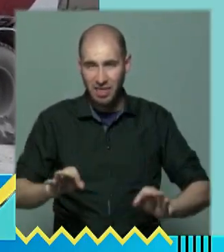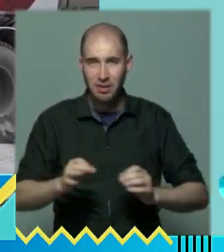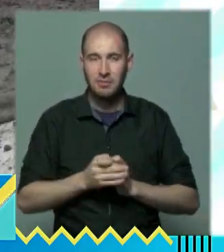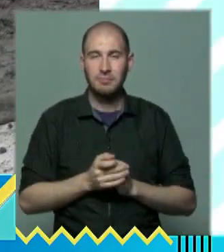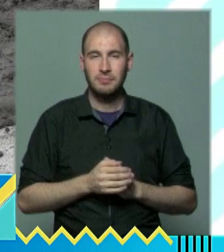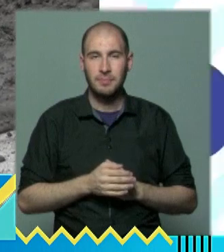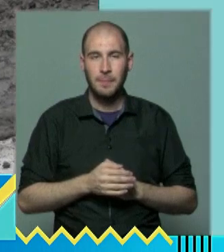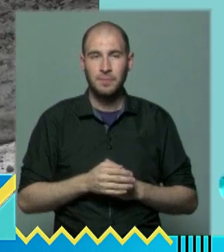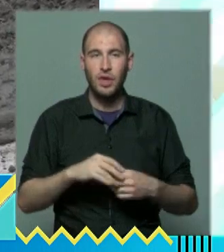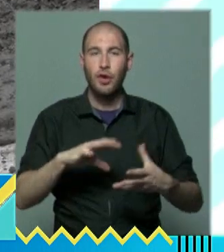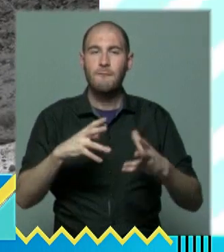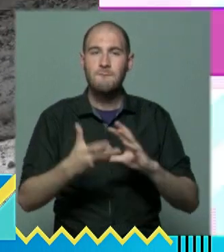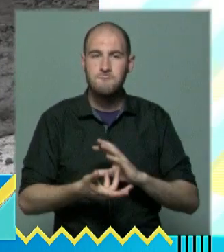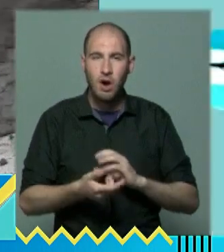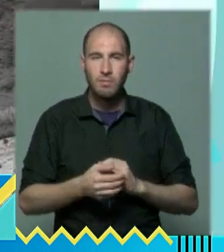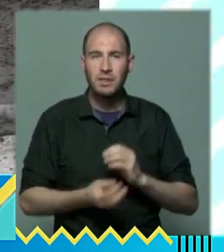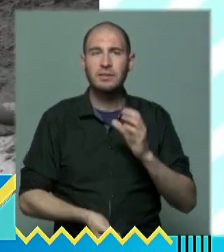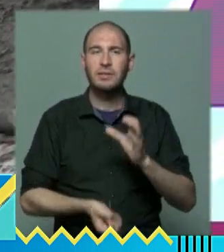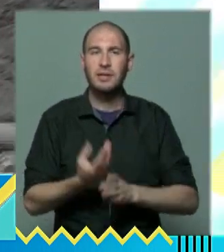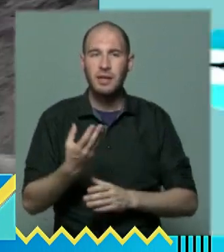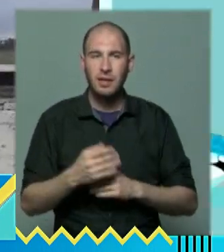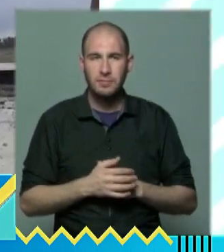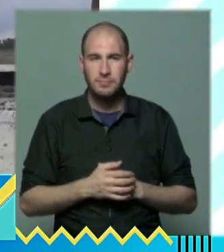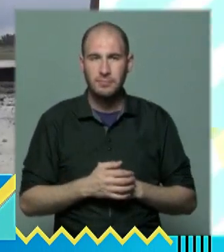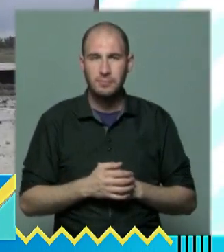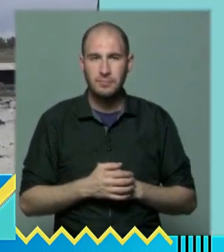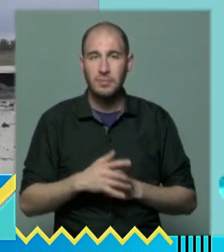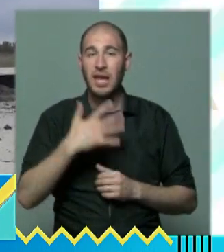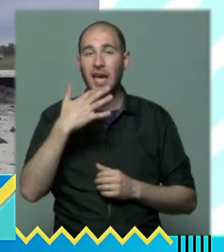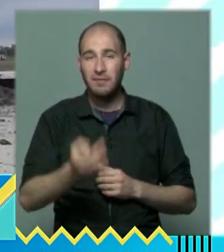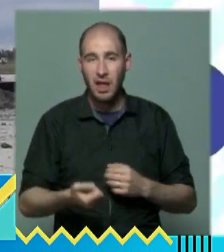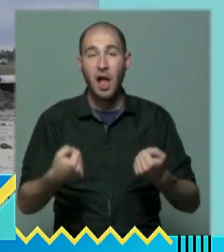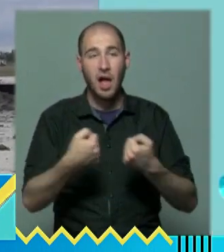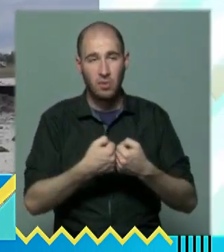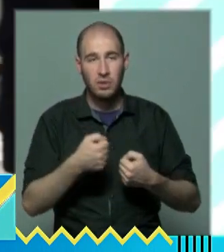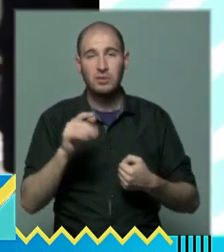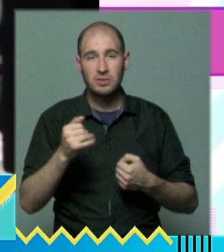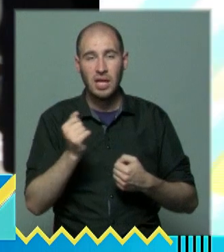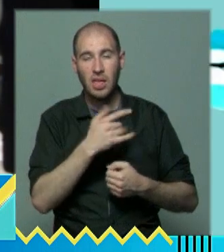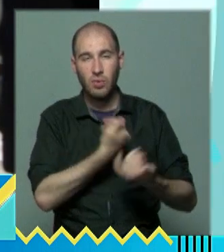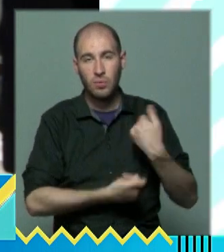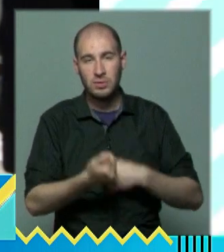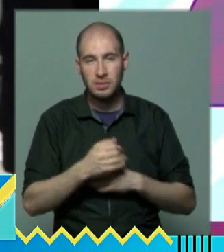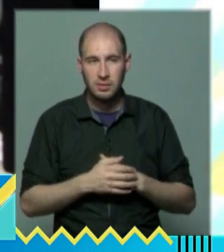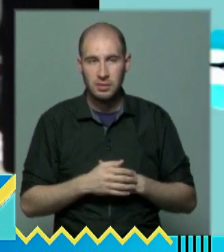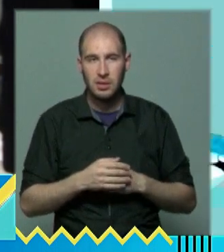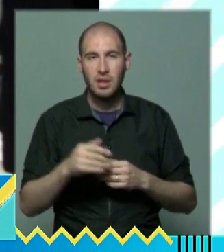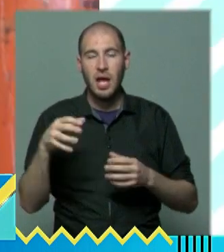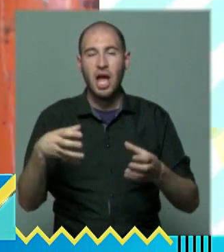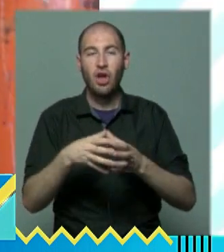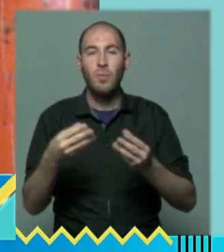parece que la forma de generar, y es cierto y coincido con Alejandro cuando él plantea de que hay un universo